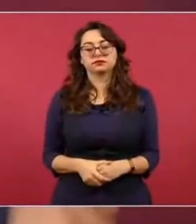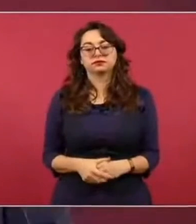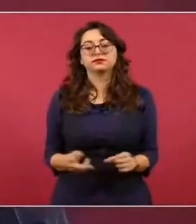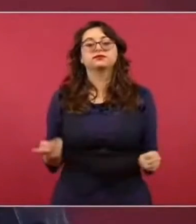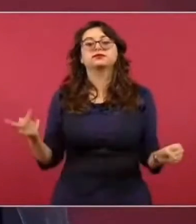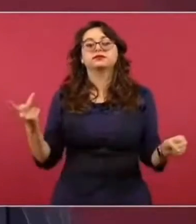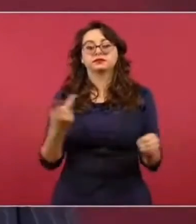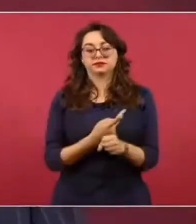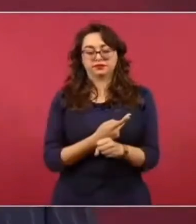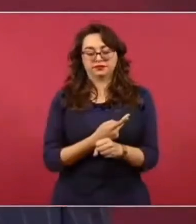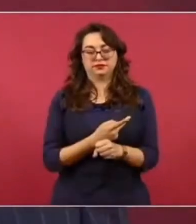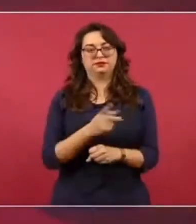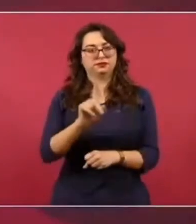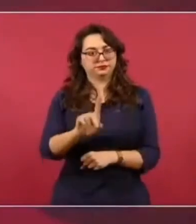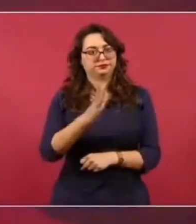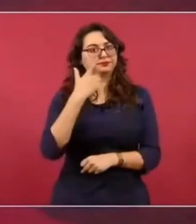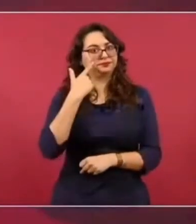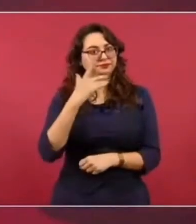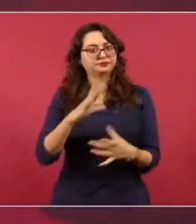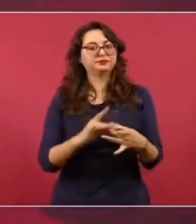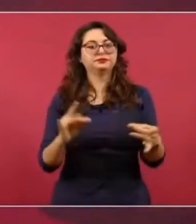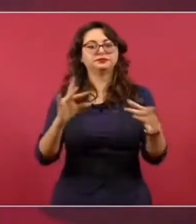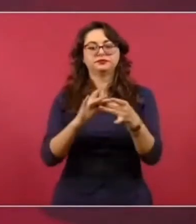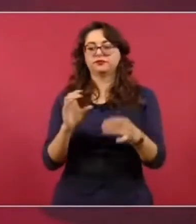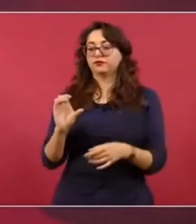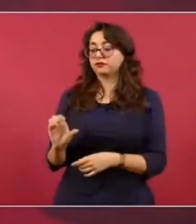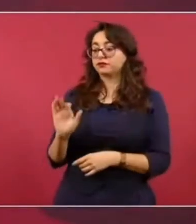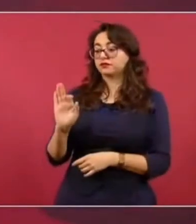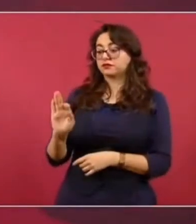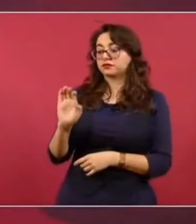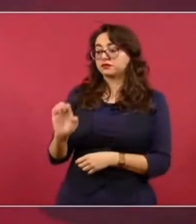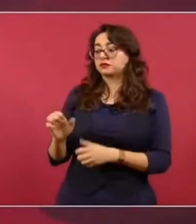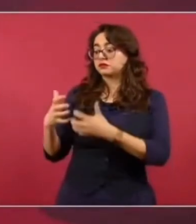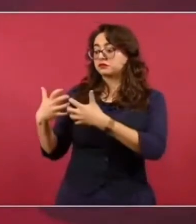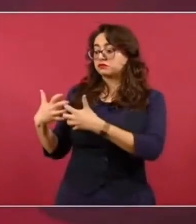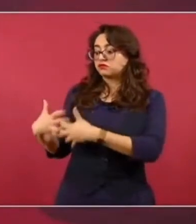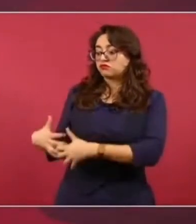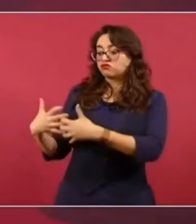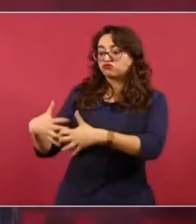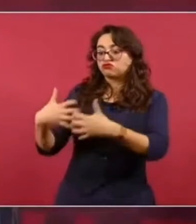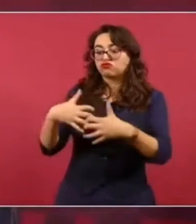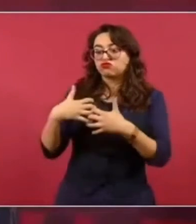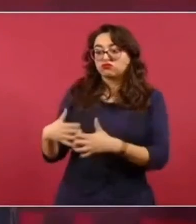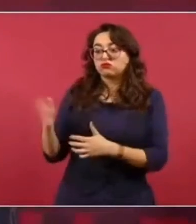Federal de Electricidad se convierte en empresa